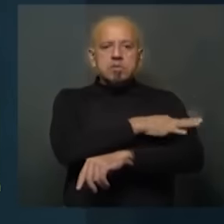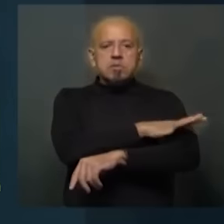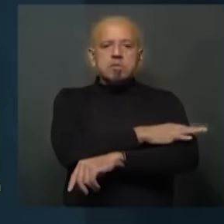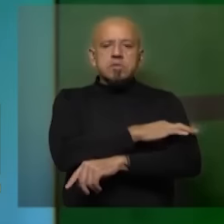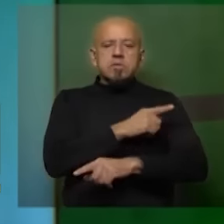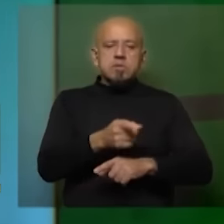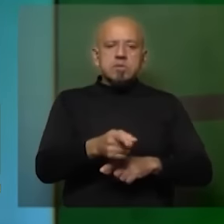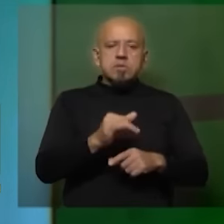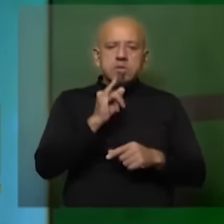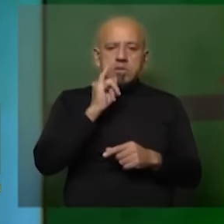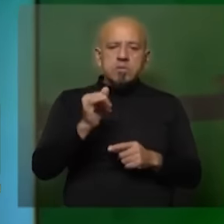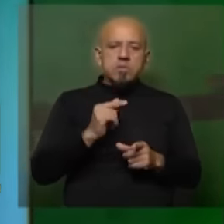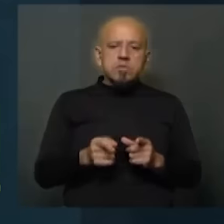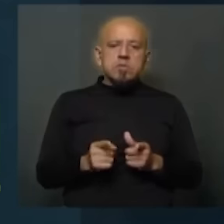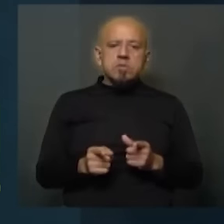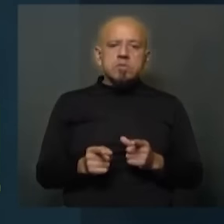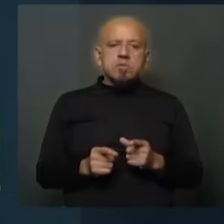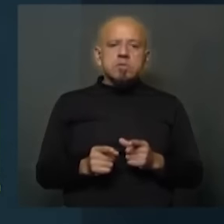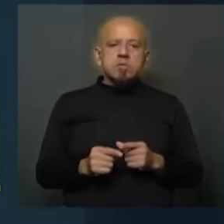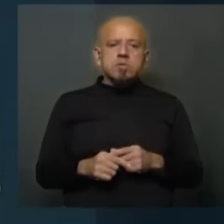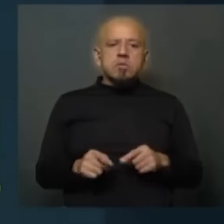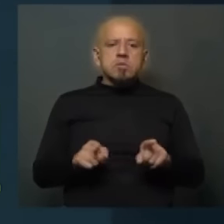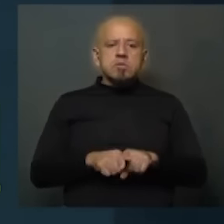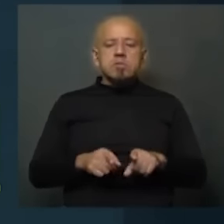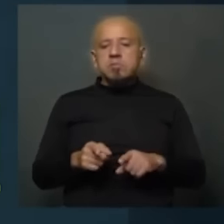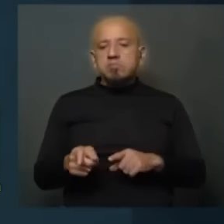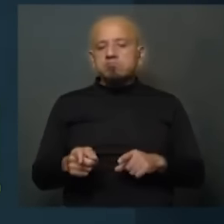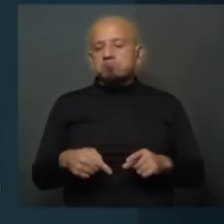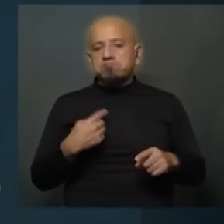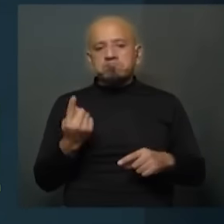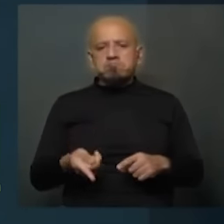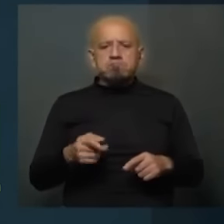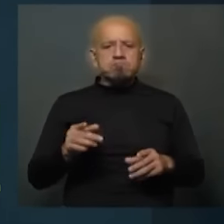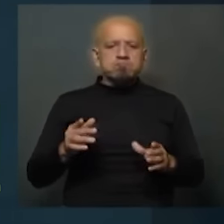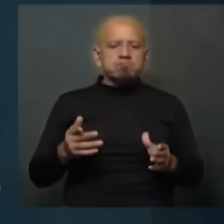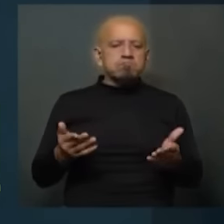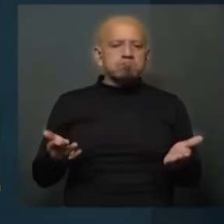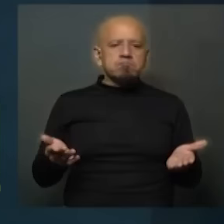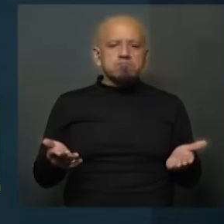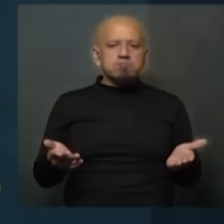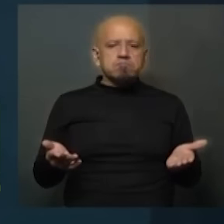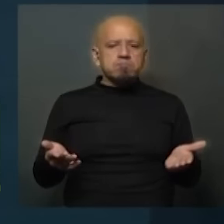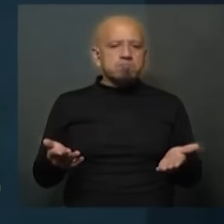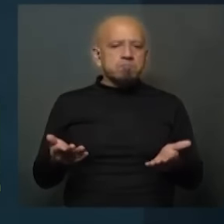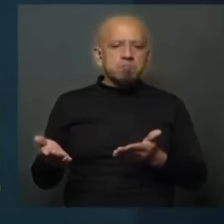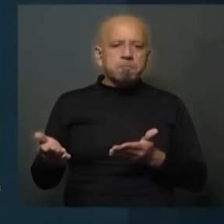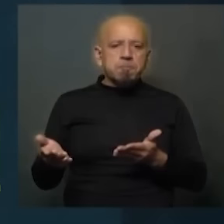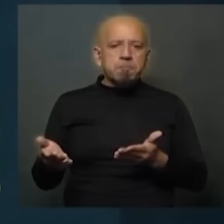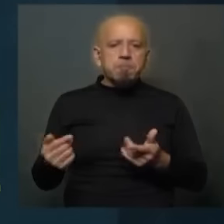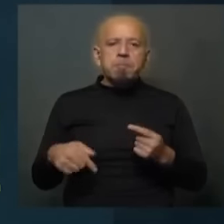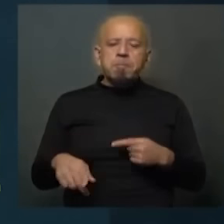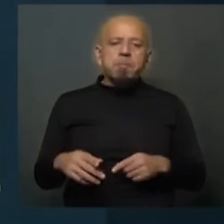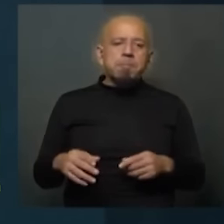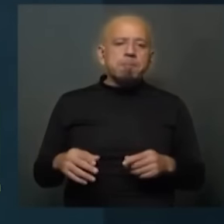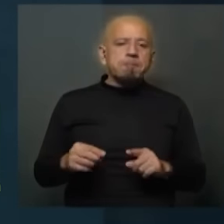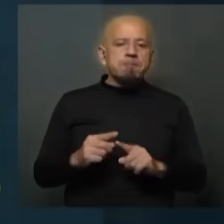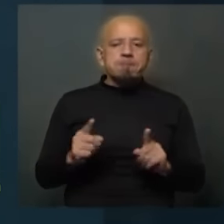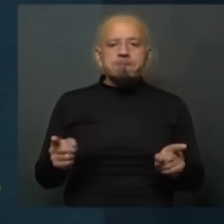La denuncia contra Orsi. Exactamente. Refiriendo. Al igual Bien. Que el resto de las consultoras, esta medición